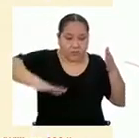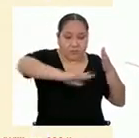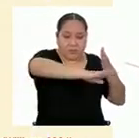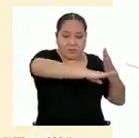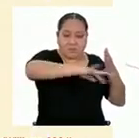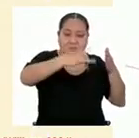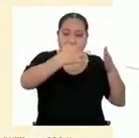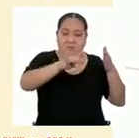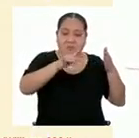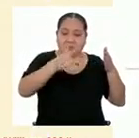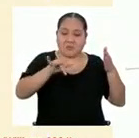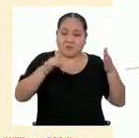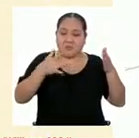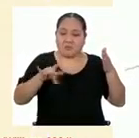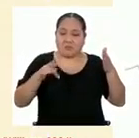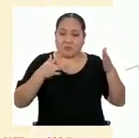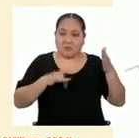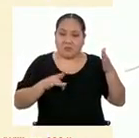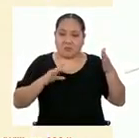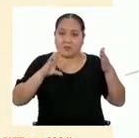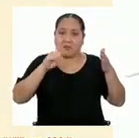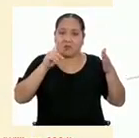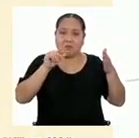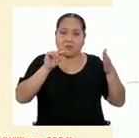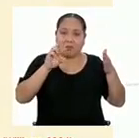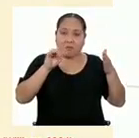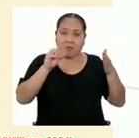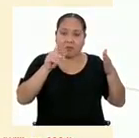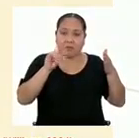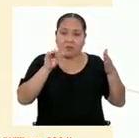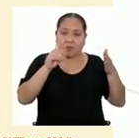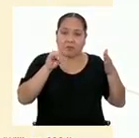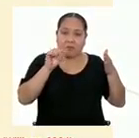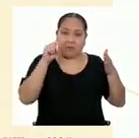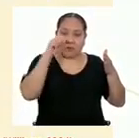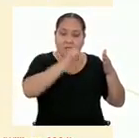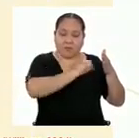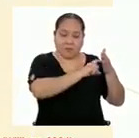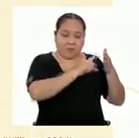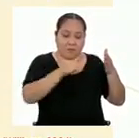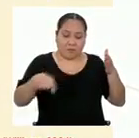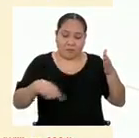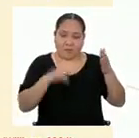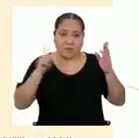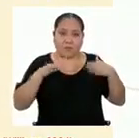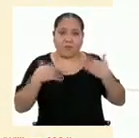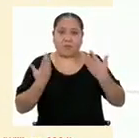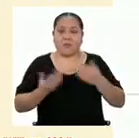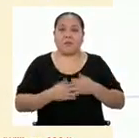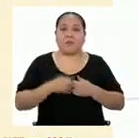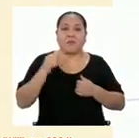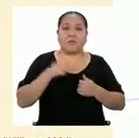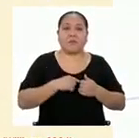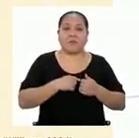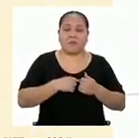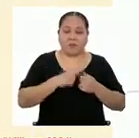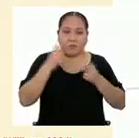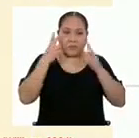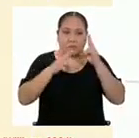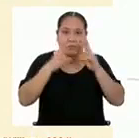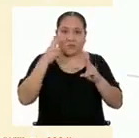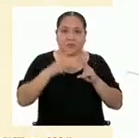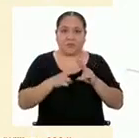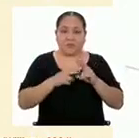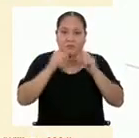están desnudas y degradadas, y es difícil imaginar el cultivo de tal terreno. Esto nos hace admirar